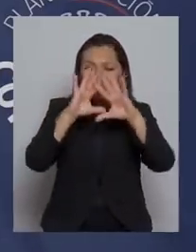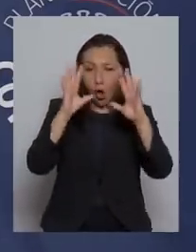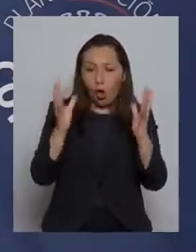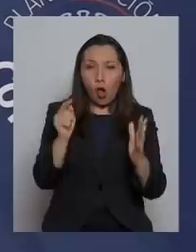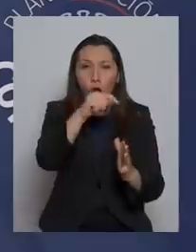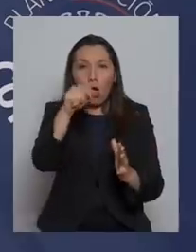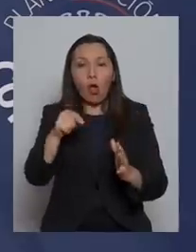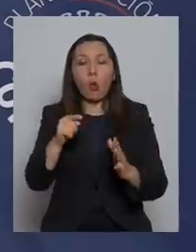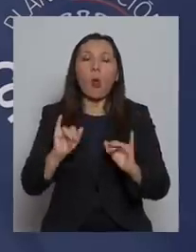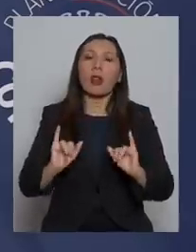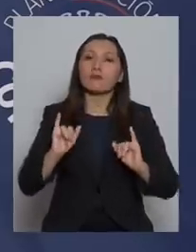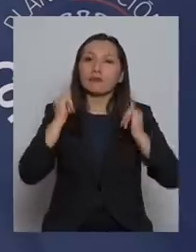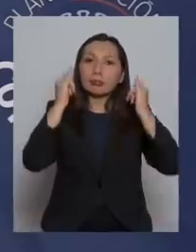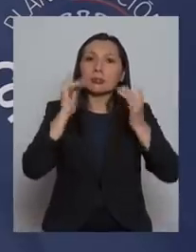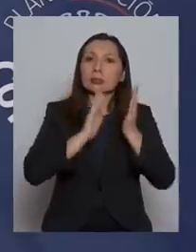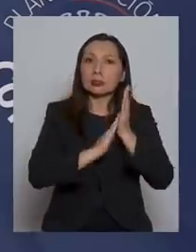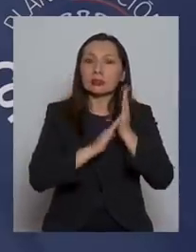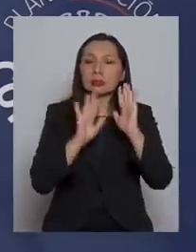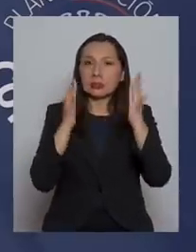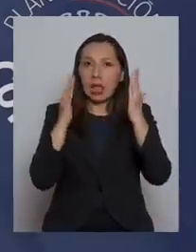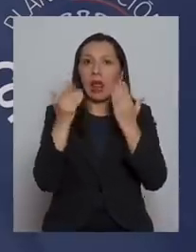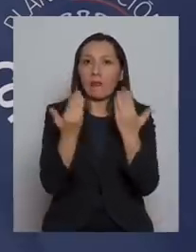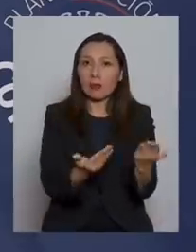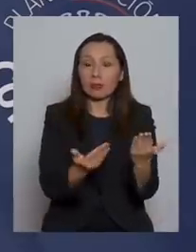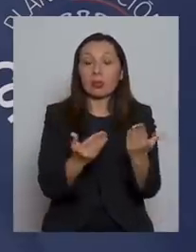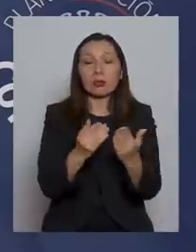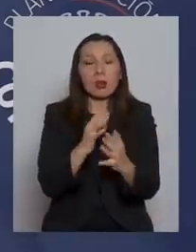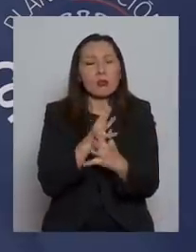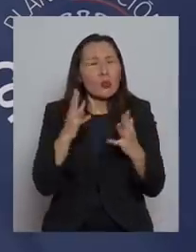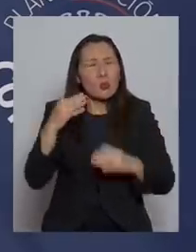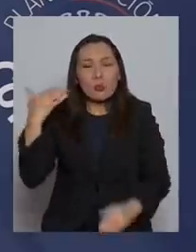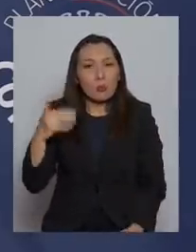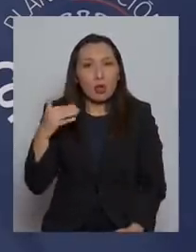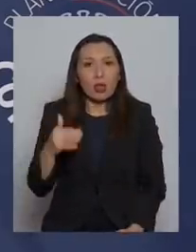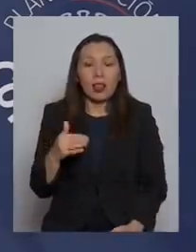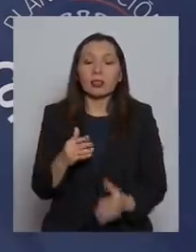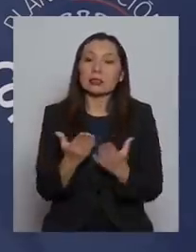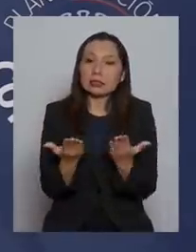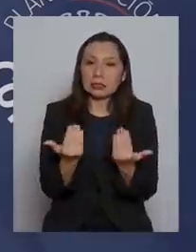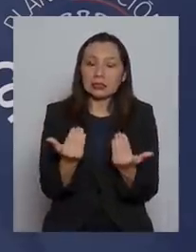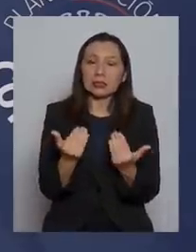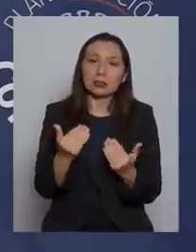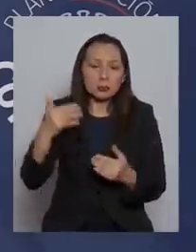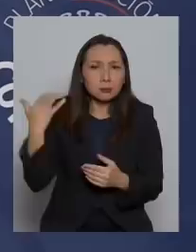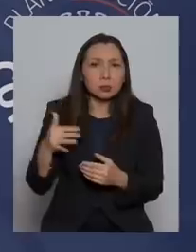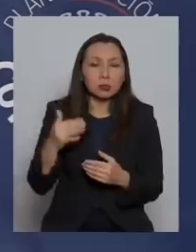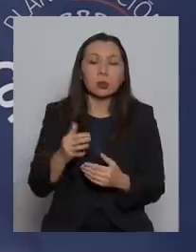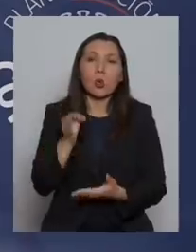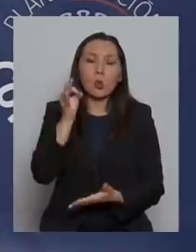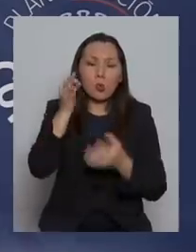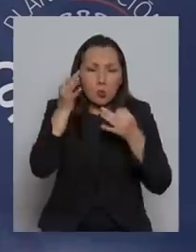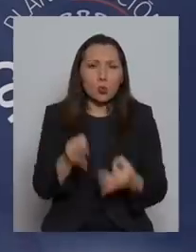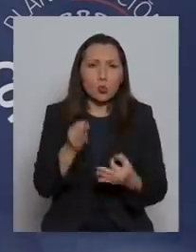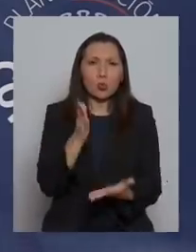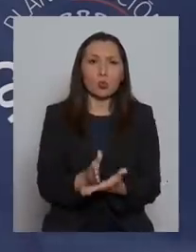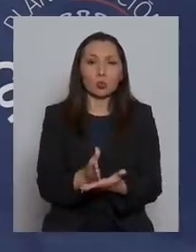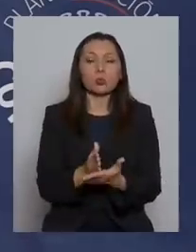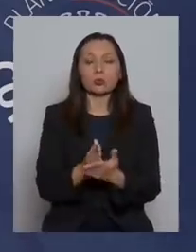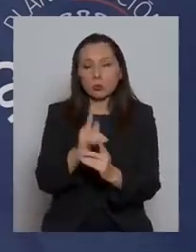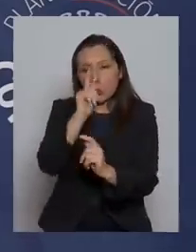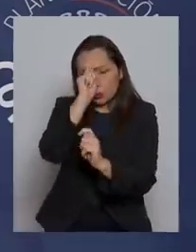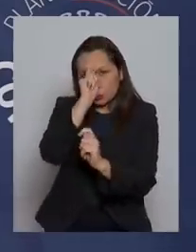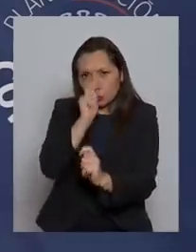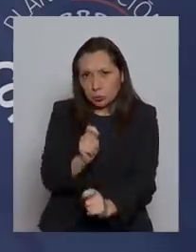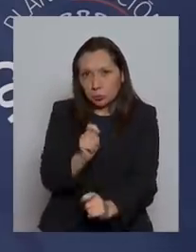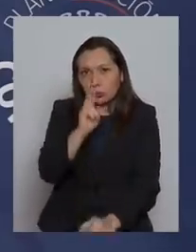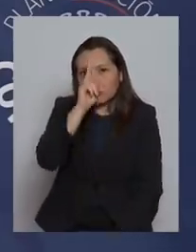mundo. Y es imprescindible, es necesario, es justo rendir